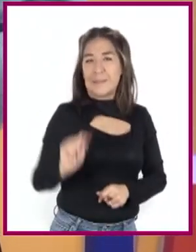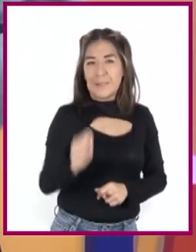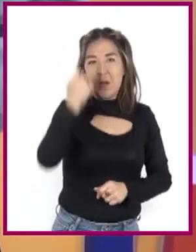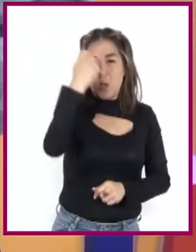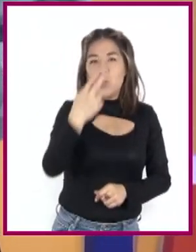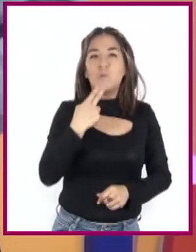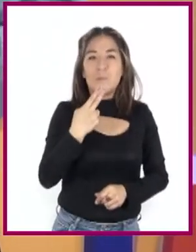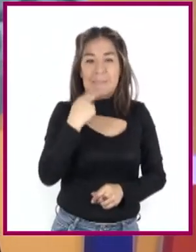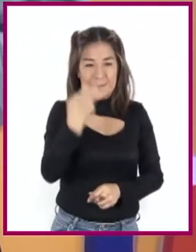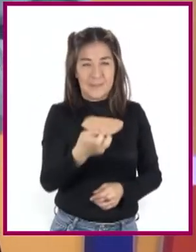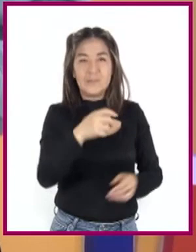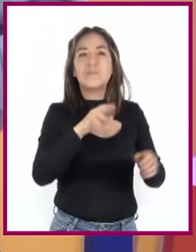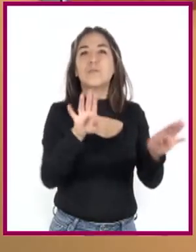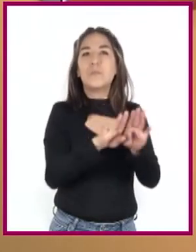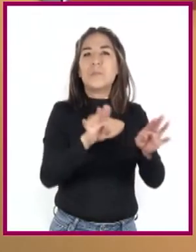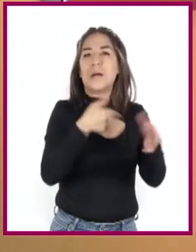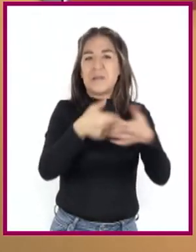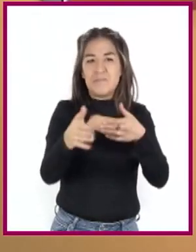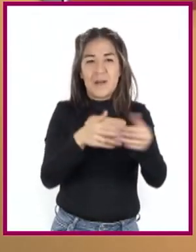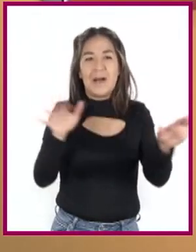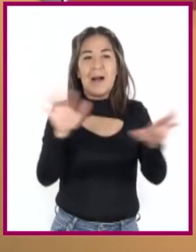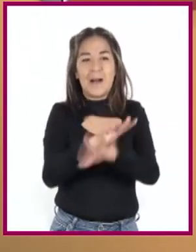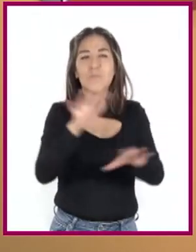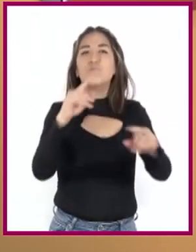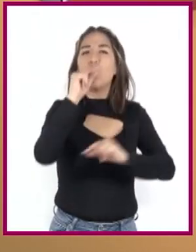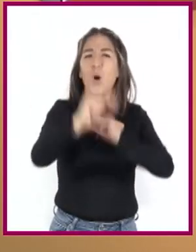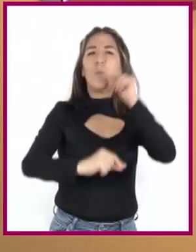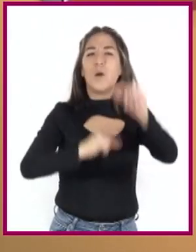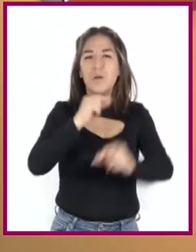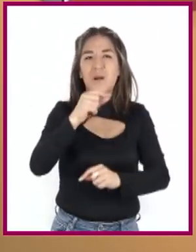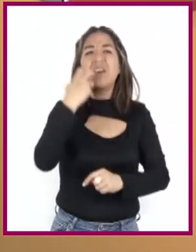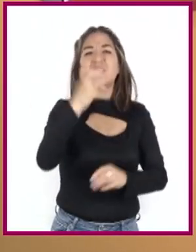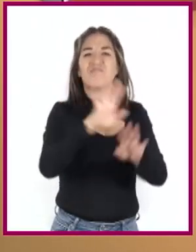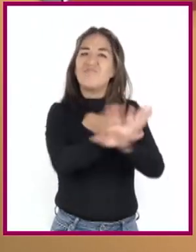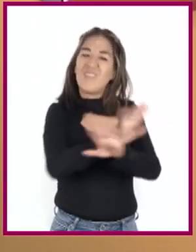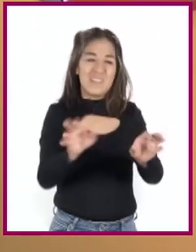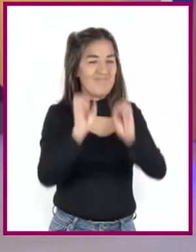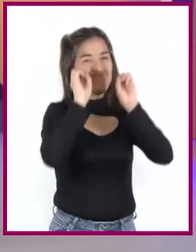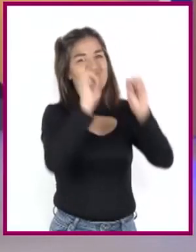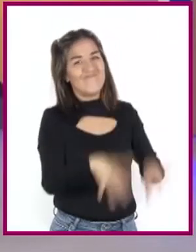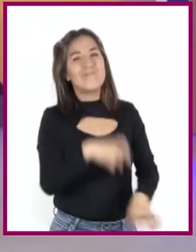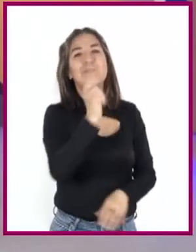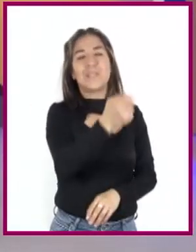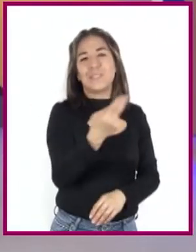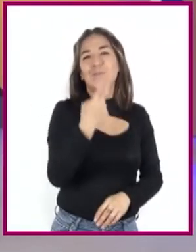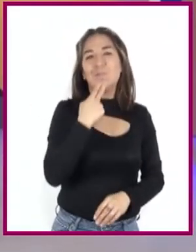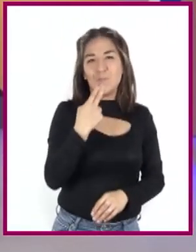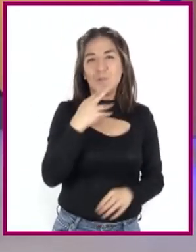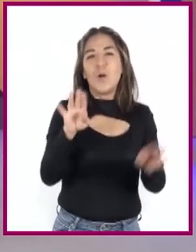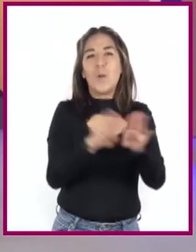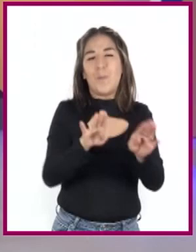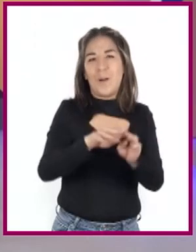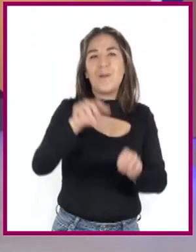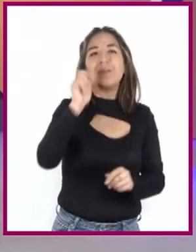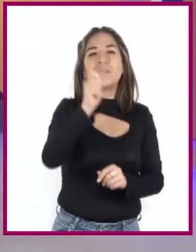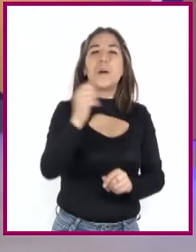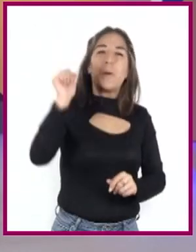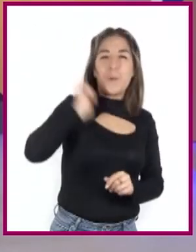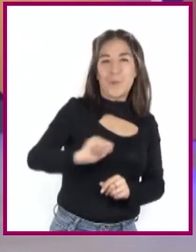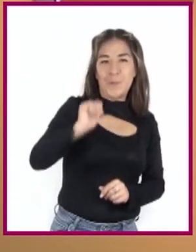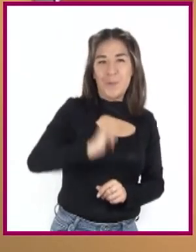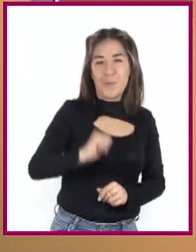estos dispositivos ha hecho que poco a poco se haya abandonado el uso de sistemas analógicos para dar paso